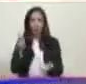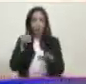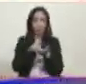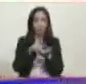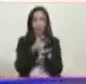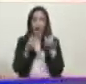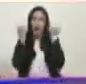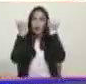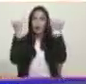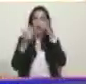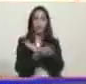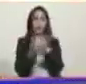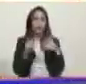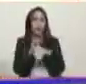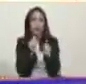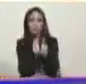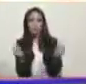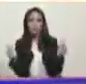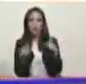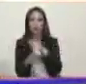estamos independizando